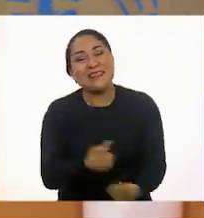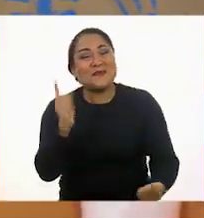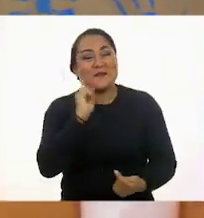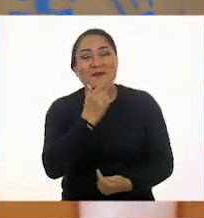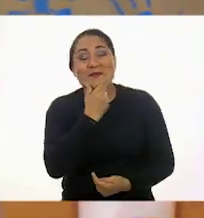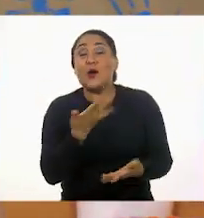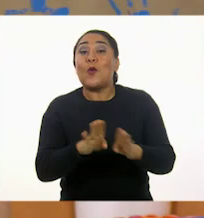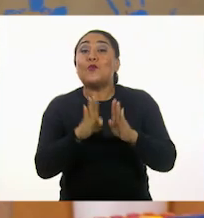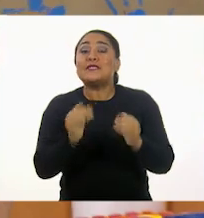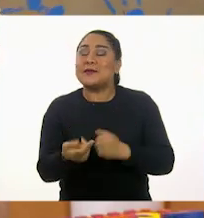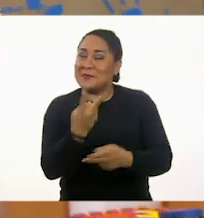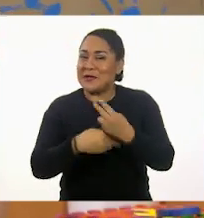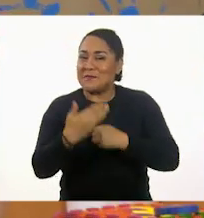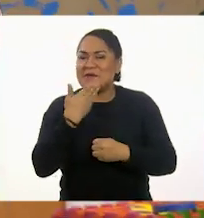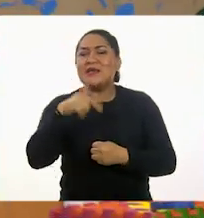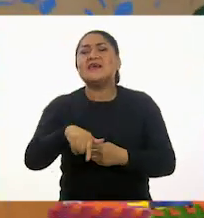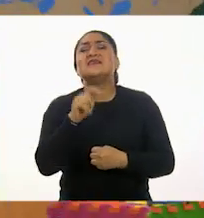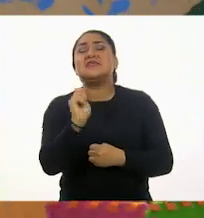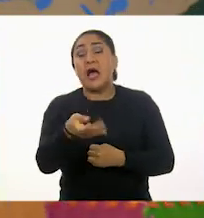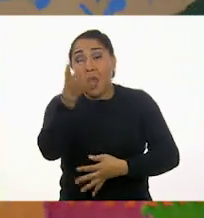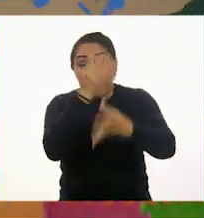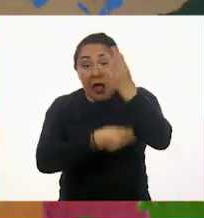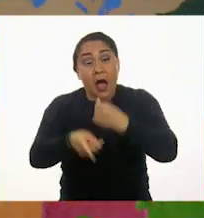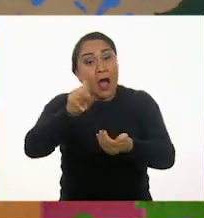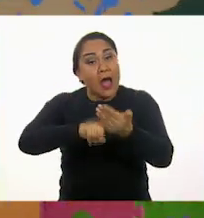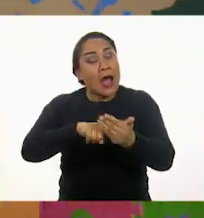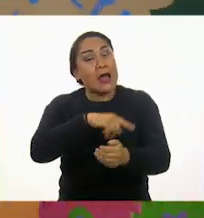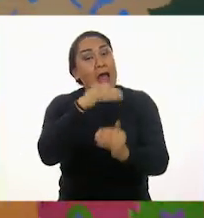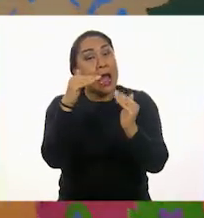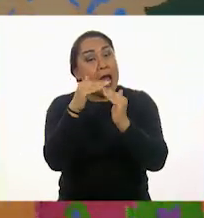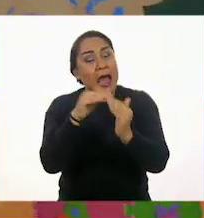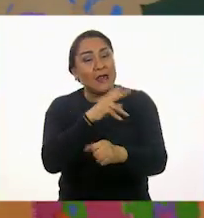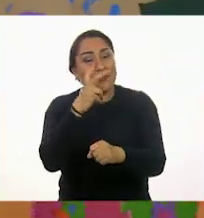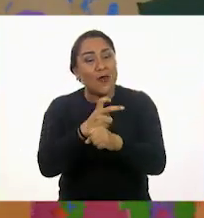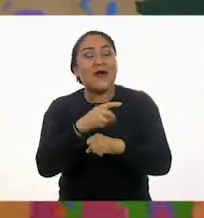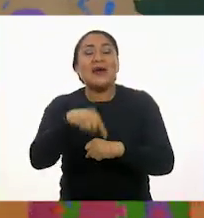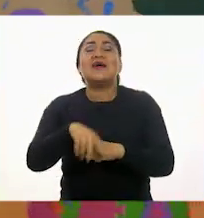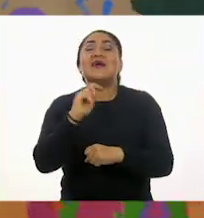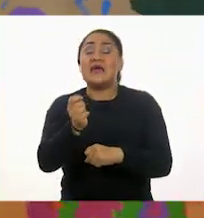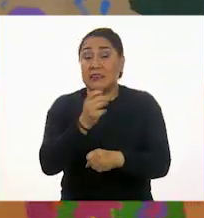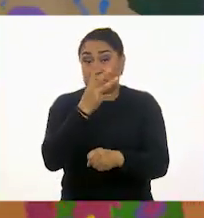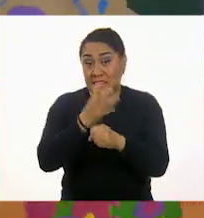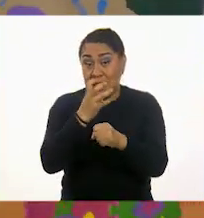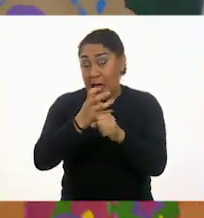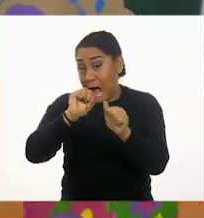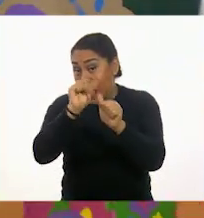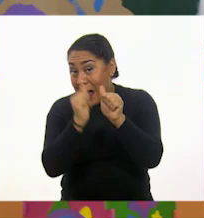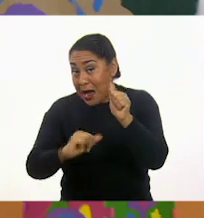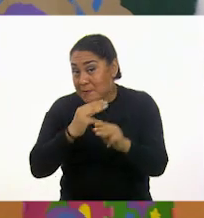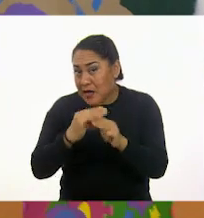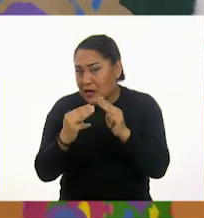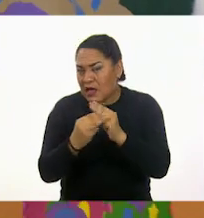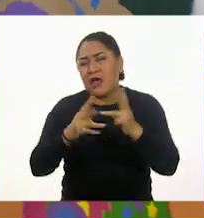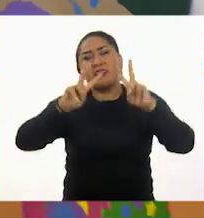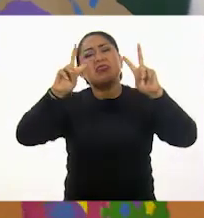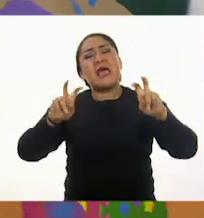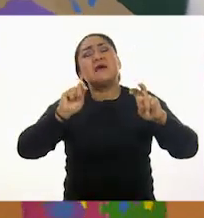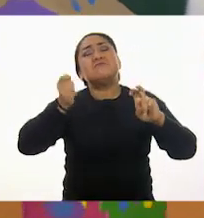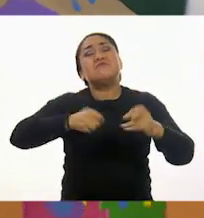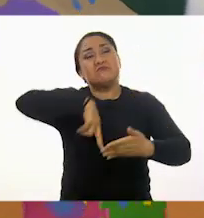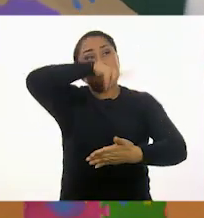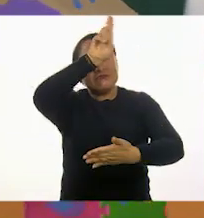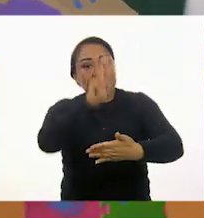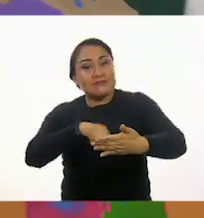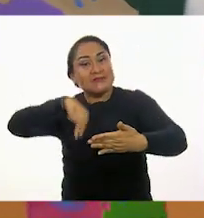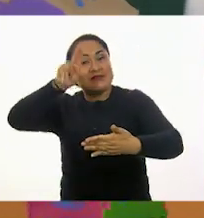¿cómo están? Bienvenidos a Aprende en Casa 2. Hoy en tu clase de artes de tercer grado, el tema es los murales de México.